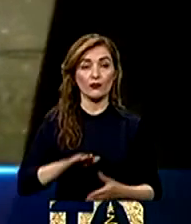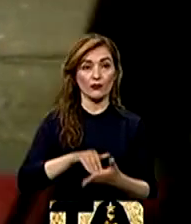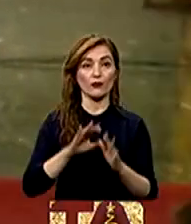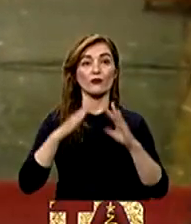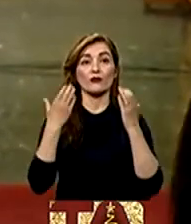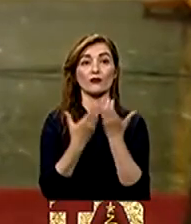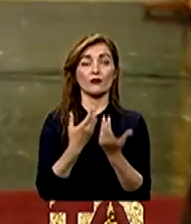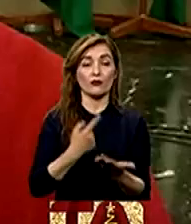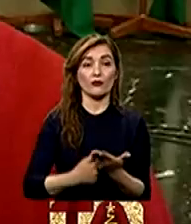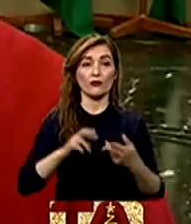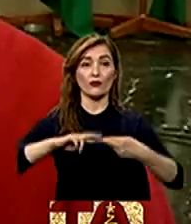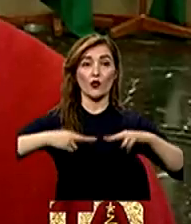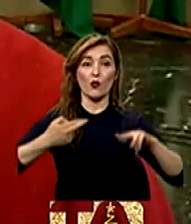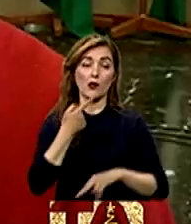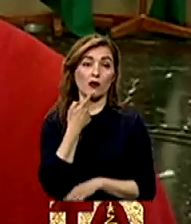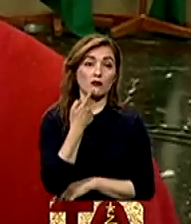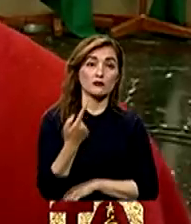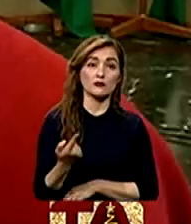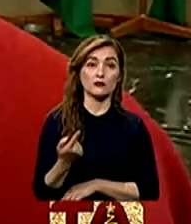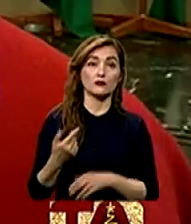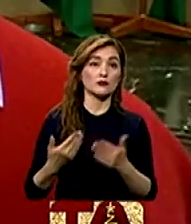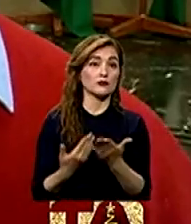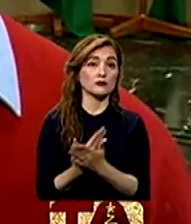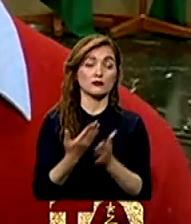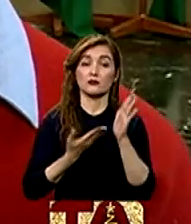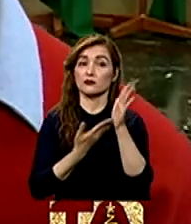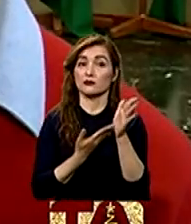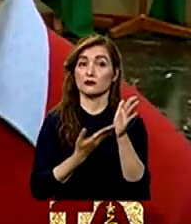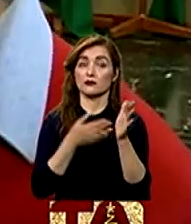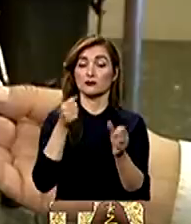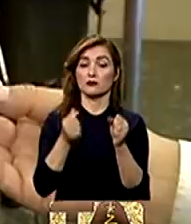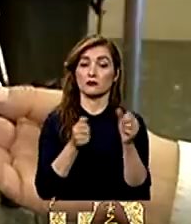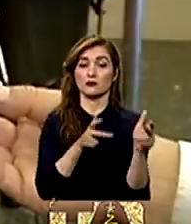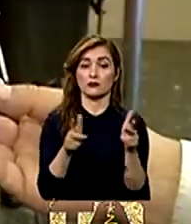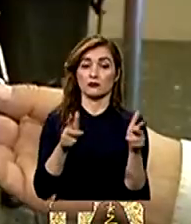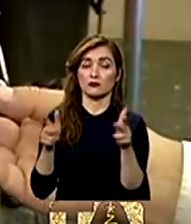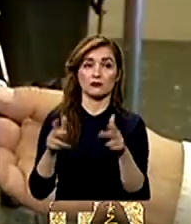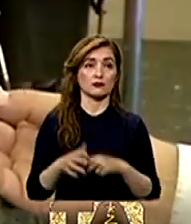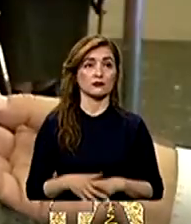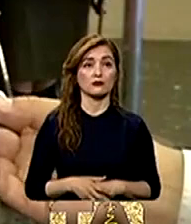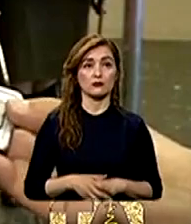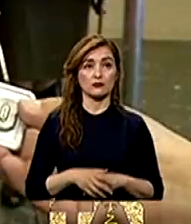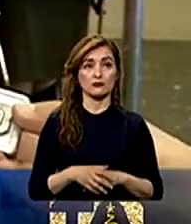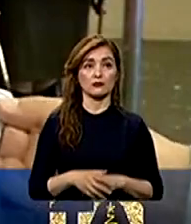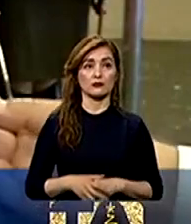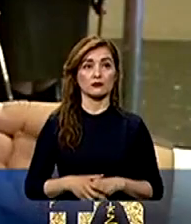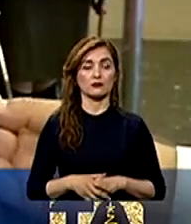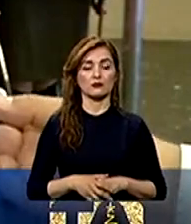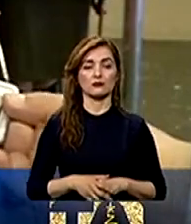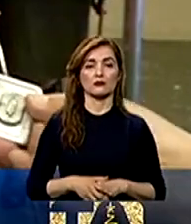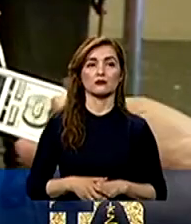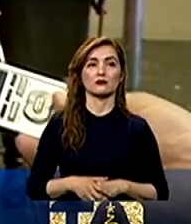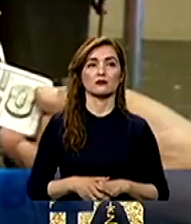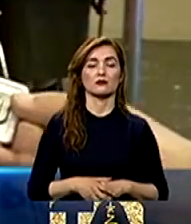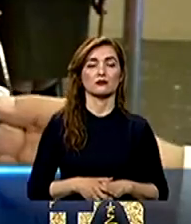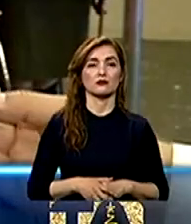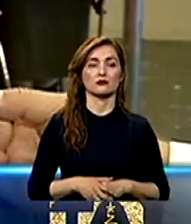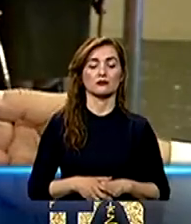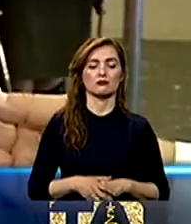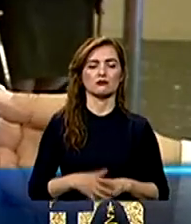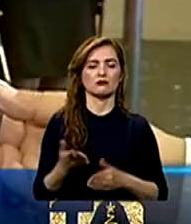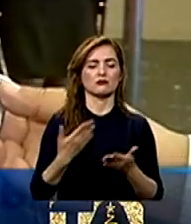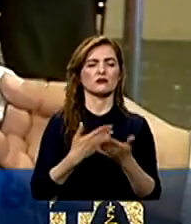que analizan estas reformas dicen que esta no será una nueva modalidad de transporte. A la modalidad mixta se le está